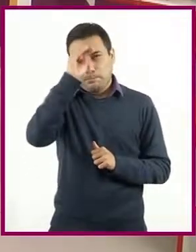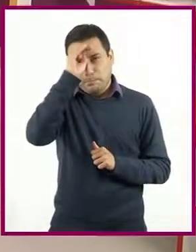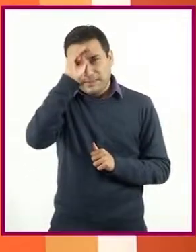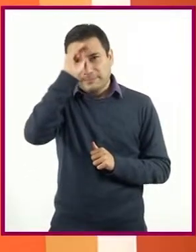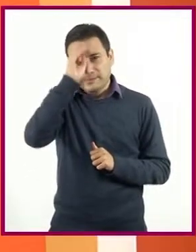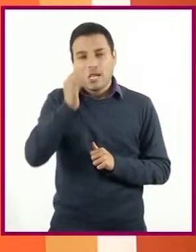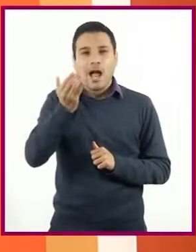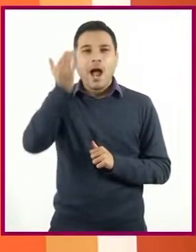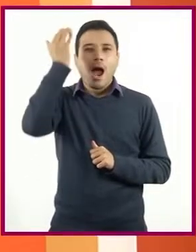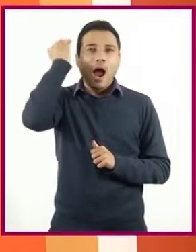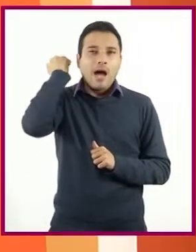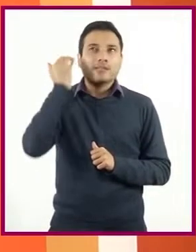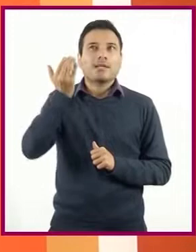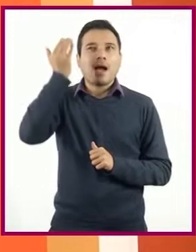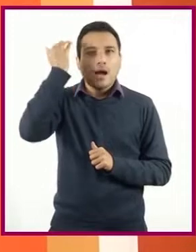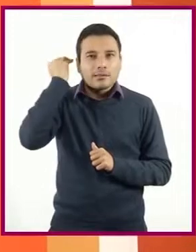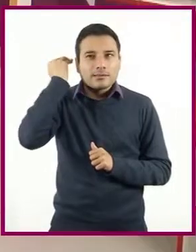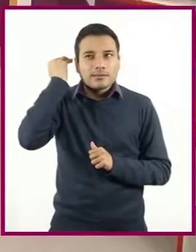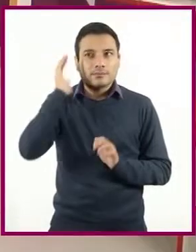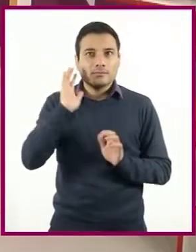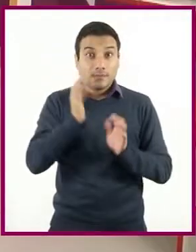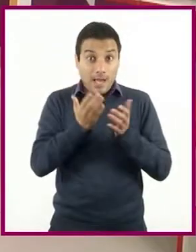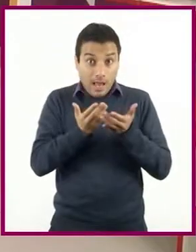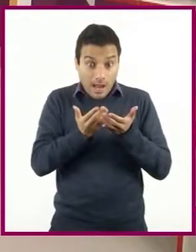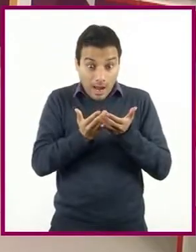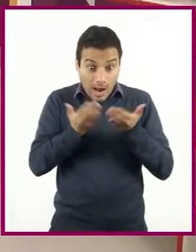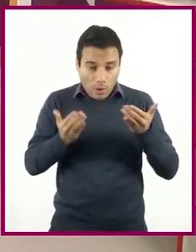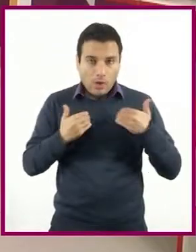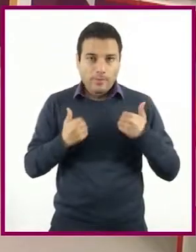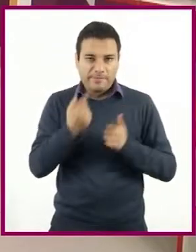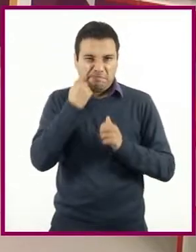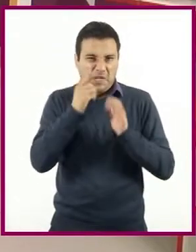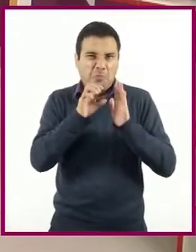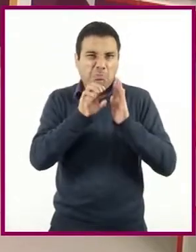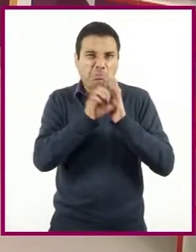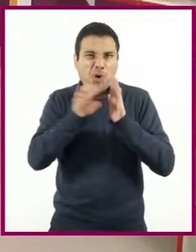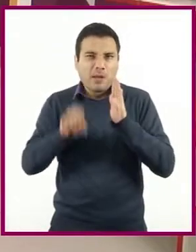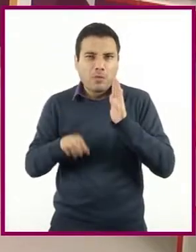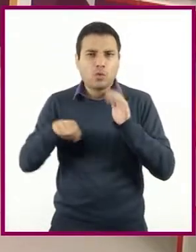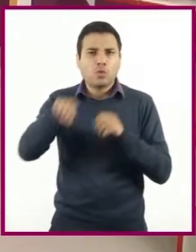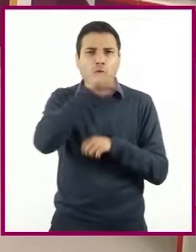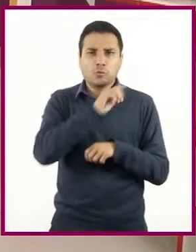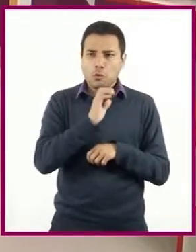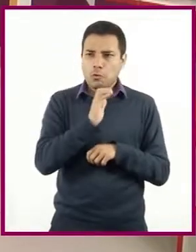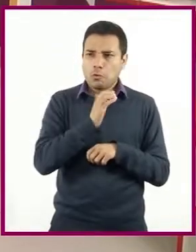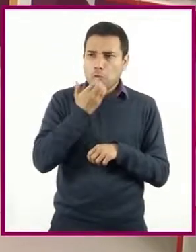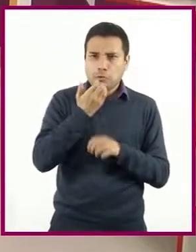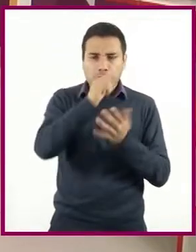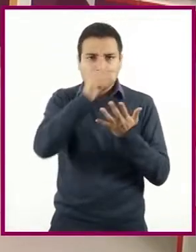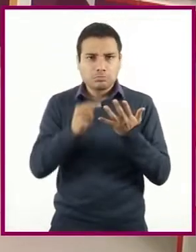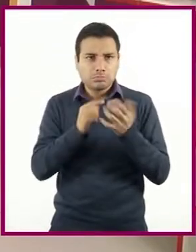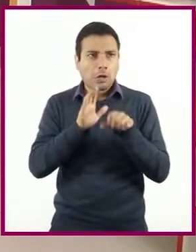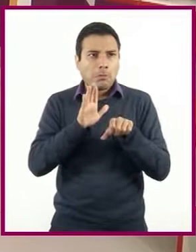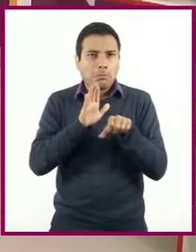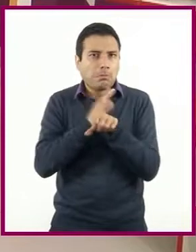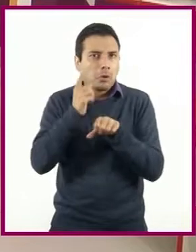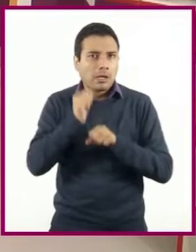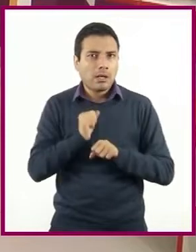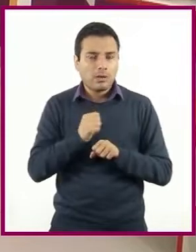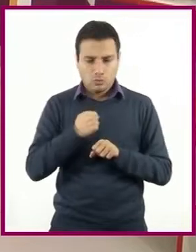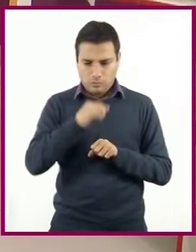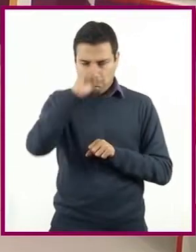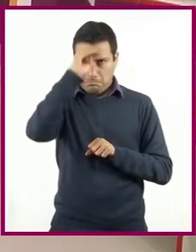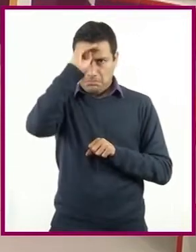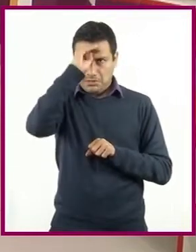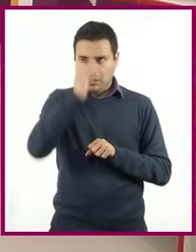podemos explicarnos el presente. Por ejemplo, ¿por qué tenemos estas costumbres o por qué pensamos de cierta manera? Oye,